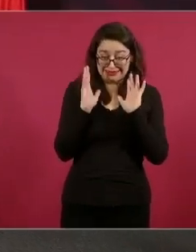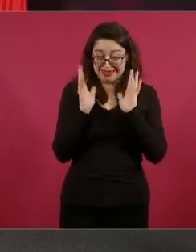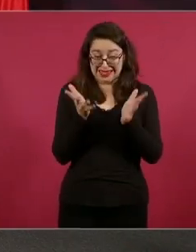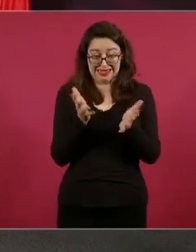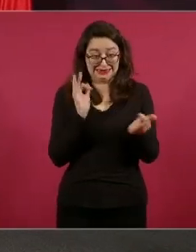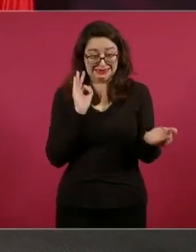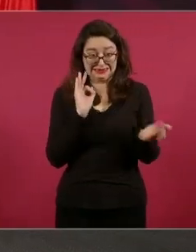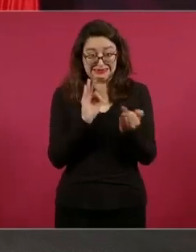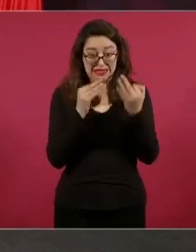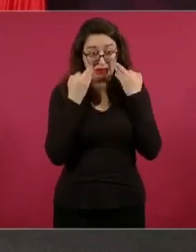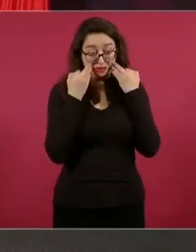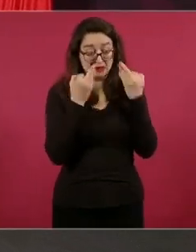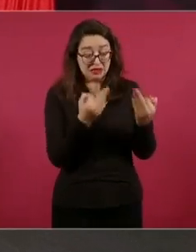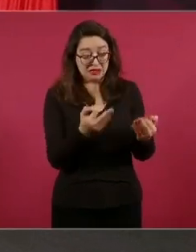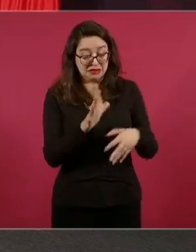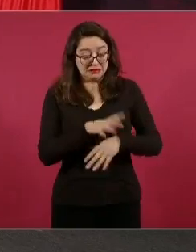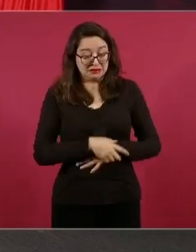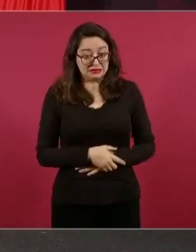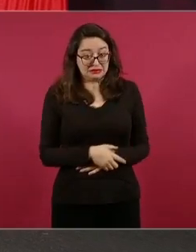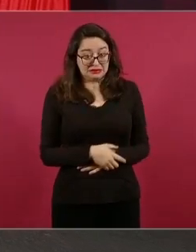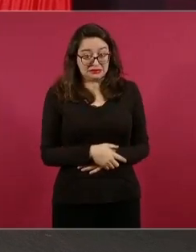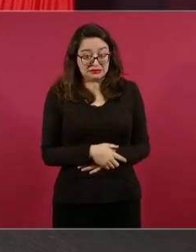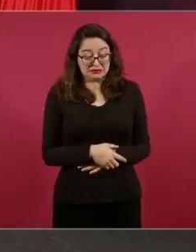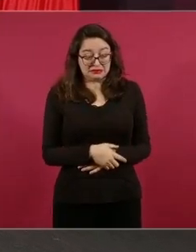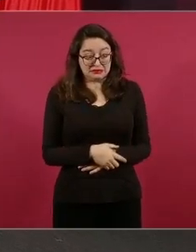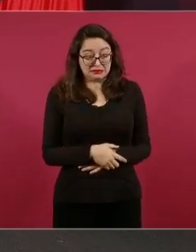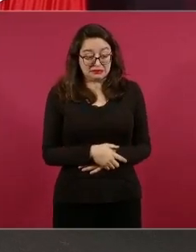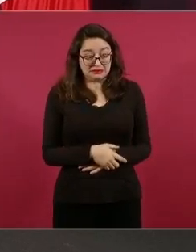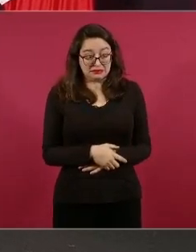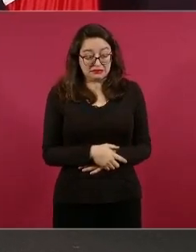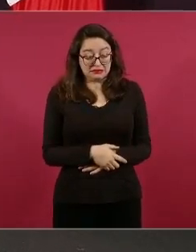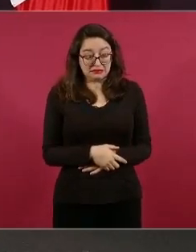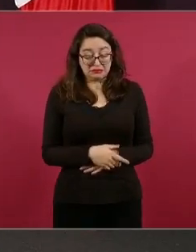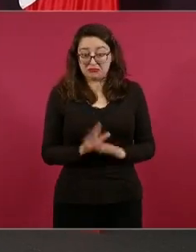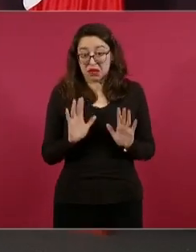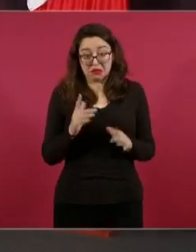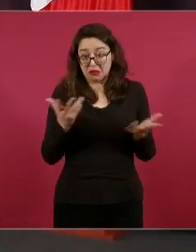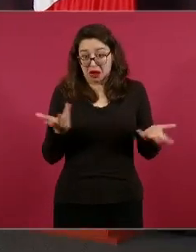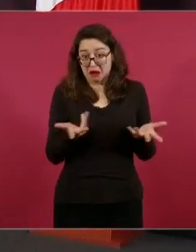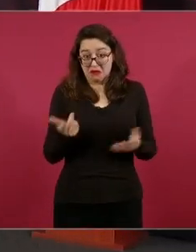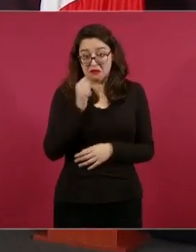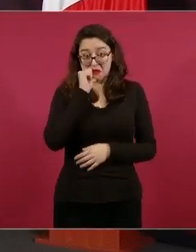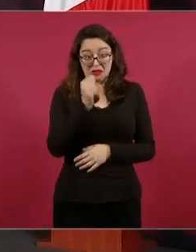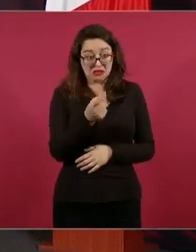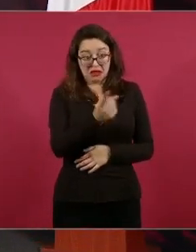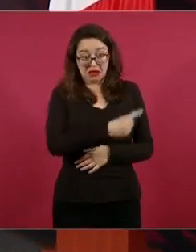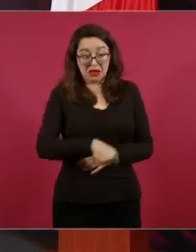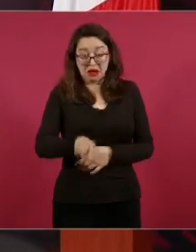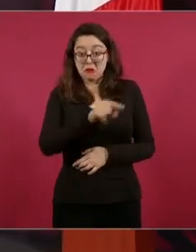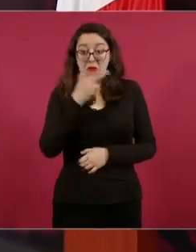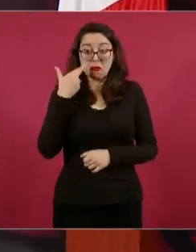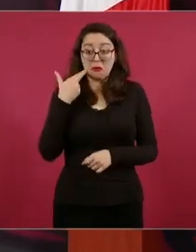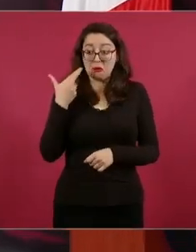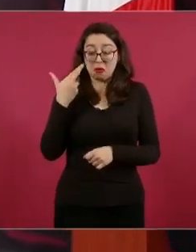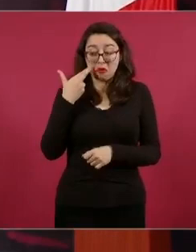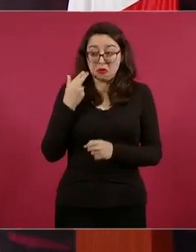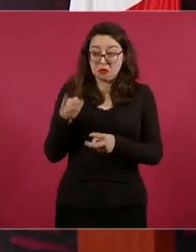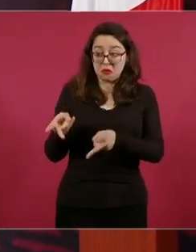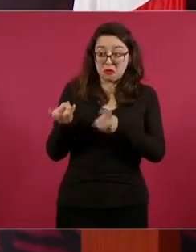y pues hay que evitarlo. Bueno, sí, ya se evitó, porque el pueblo es sabio,